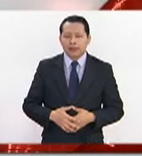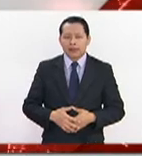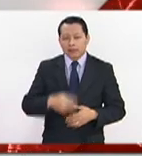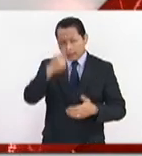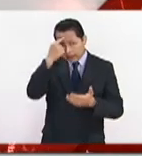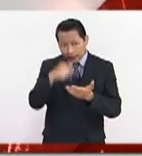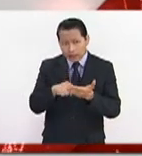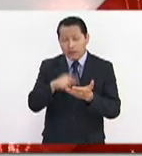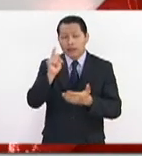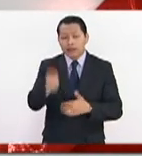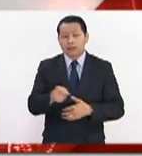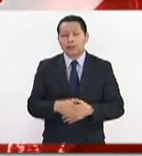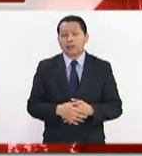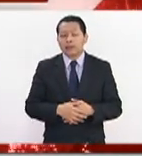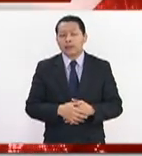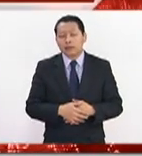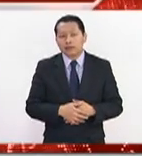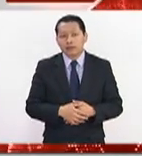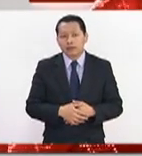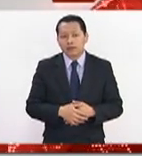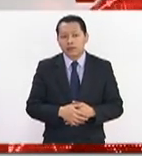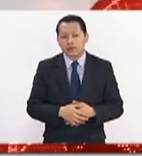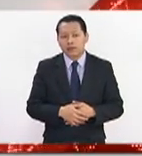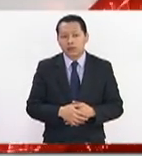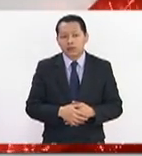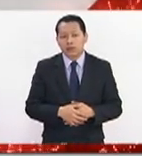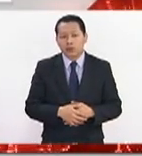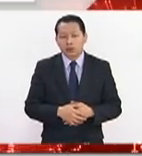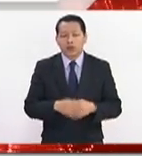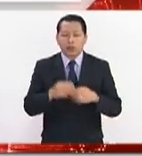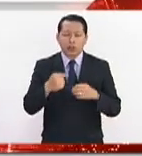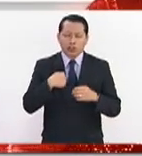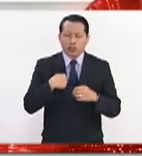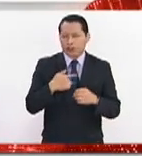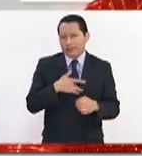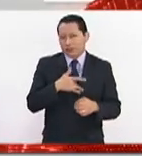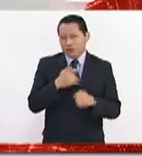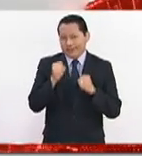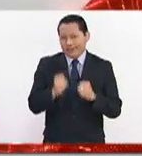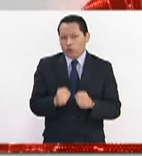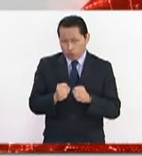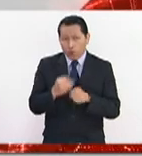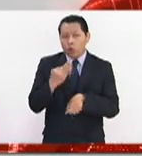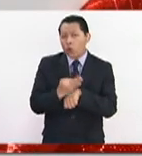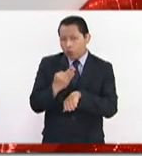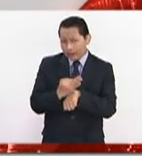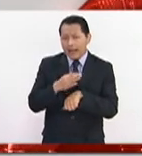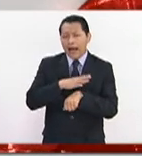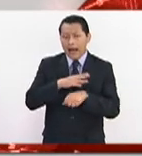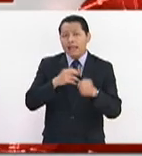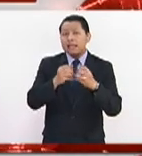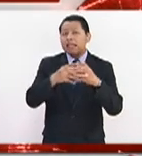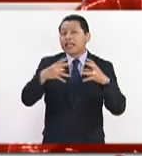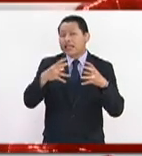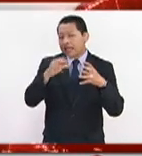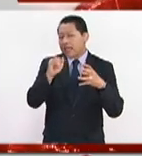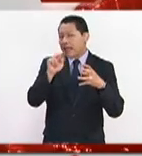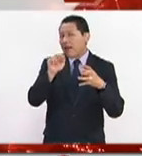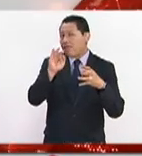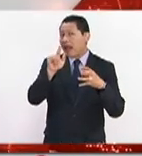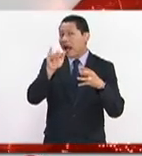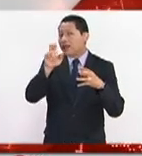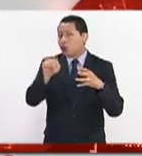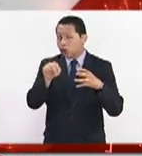Creo que dejamos, o más bien estoy con alta seguridad de que estamos dejando la inflación encaminada